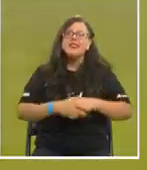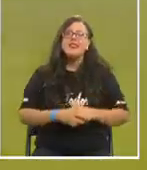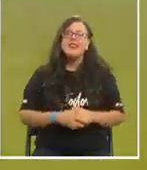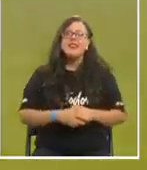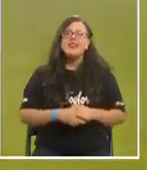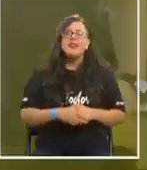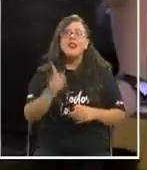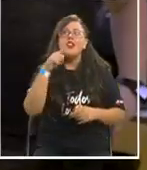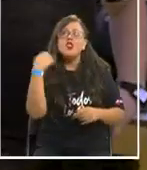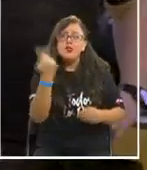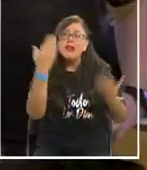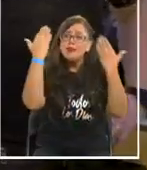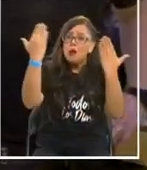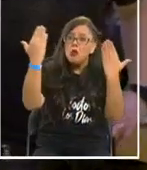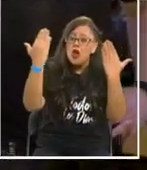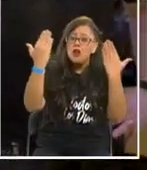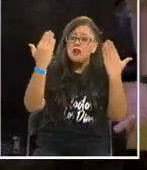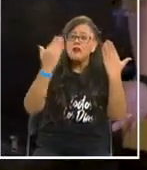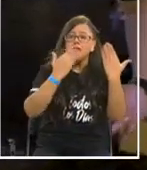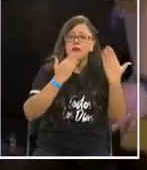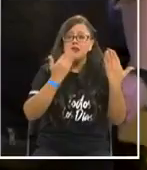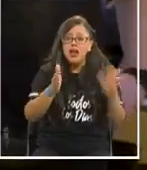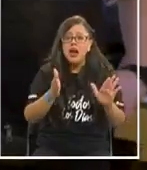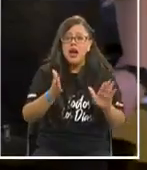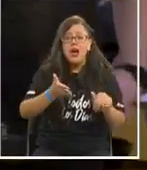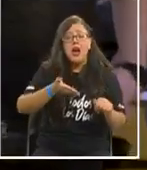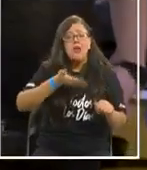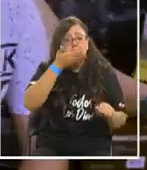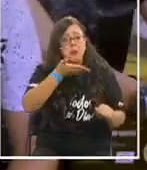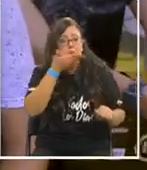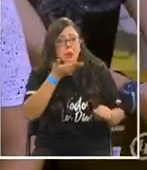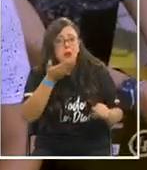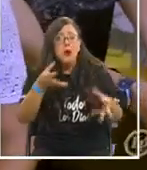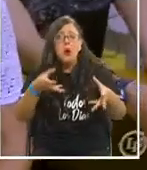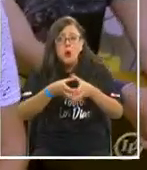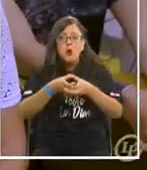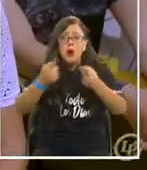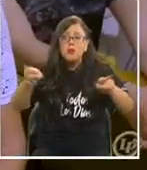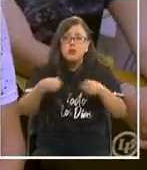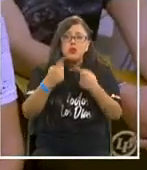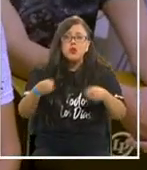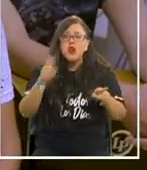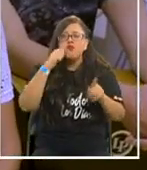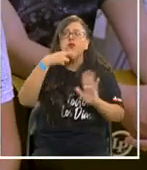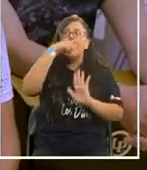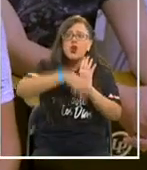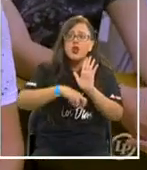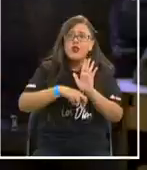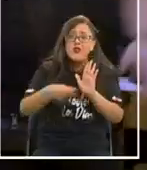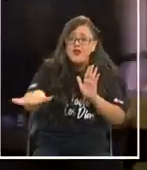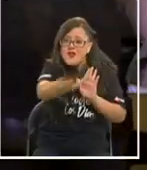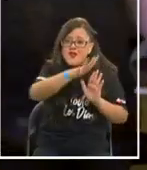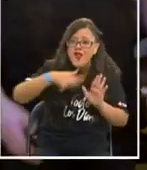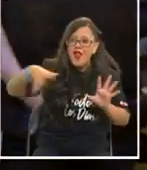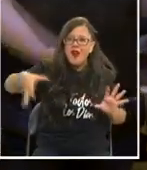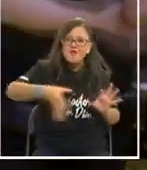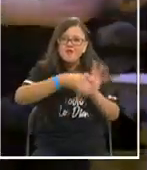Bueno, queríamos, aparte de saludarlo, comentarle que nuestra orquesta tiene el proyecto de que toquemos juntos.